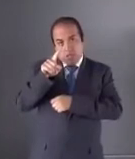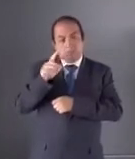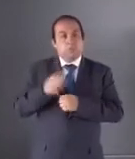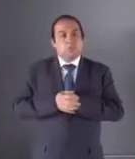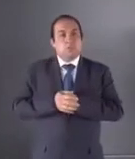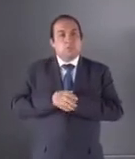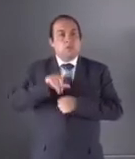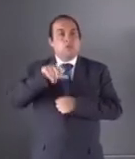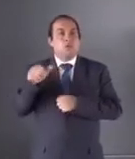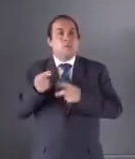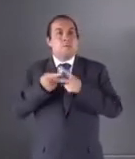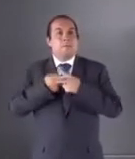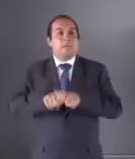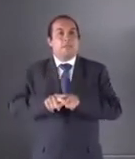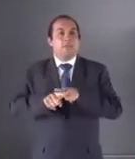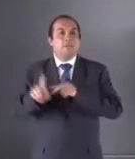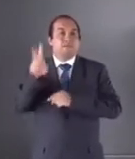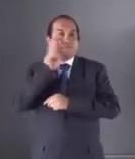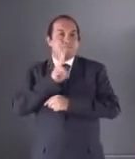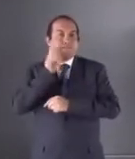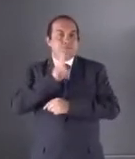posteriormente comenzar pruebas.